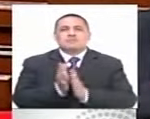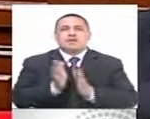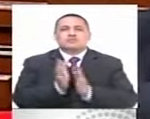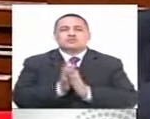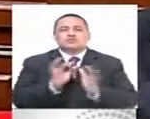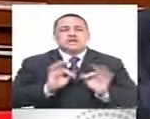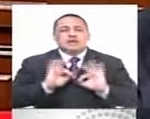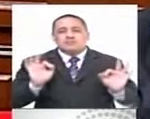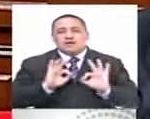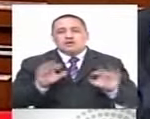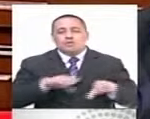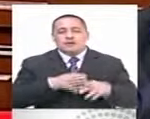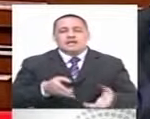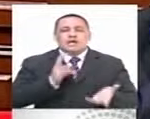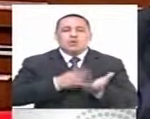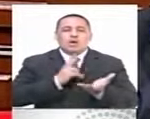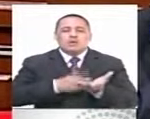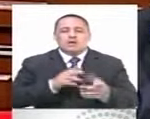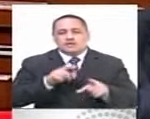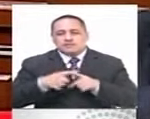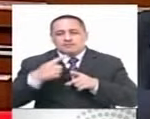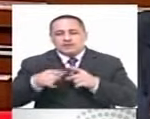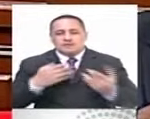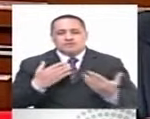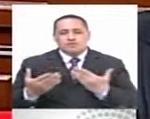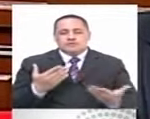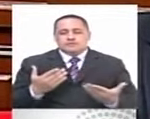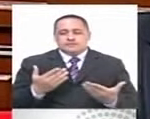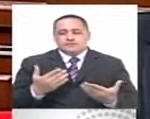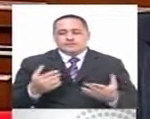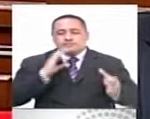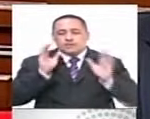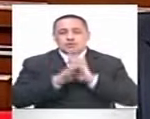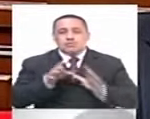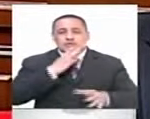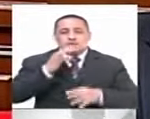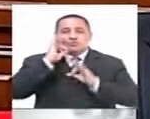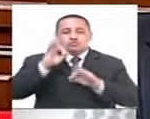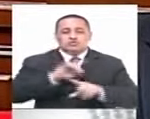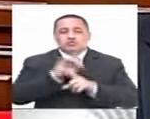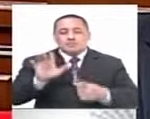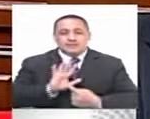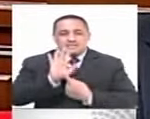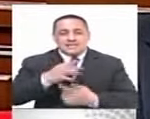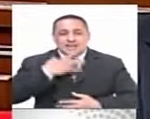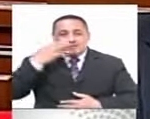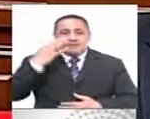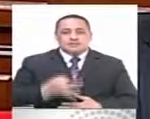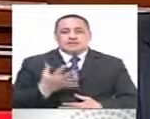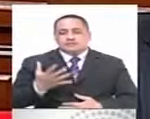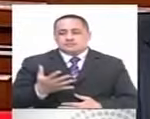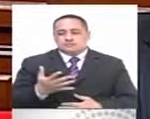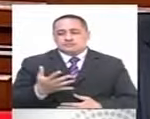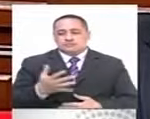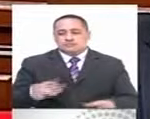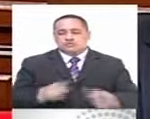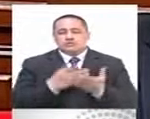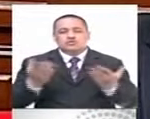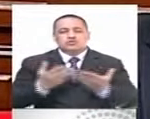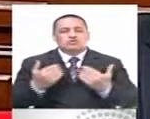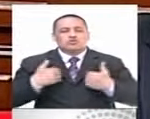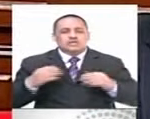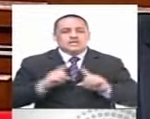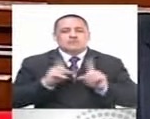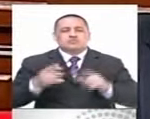tribuna o para que repitan los acólitos de las formas. Si el discurso no refleja la verdad, Entonces no